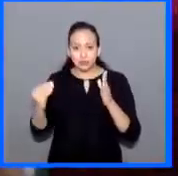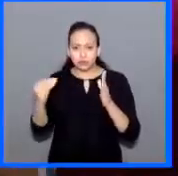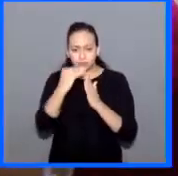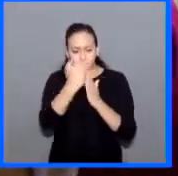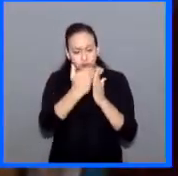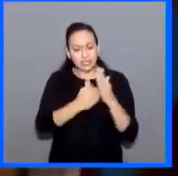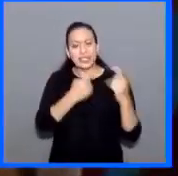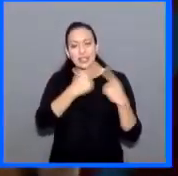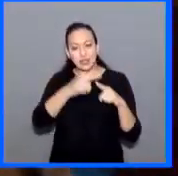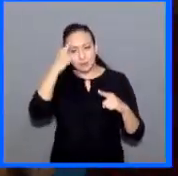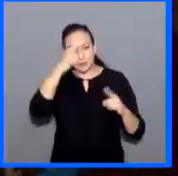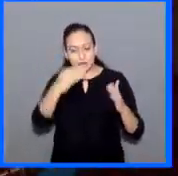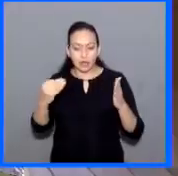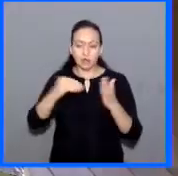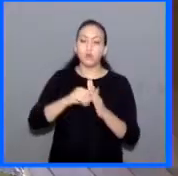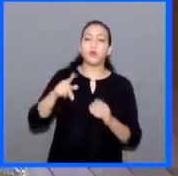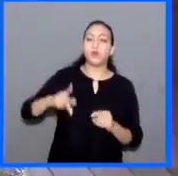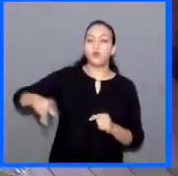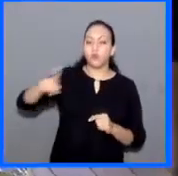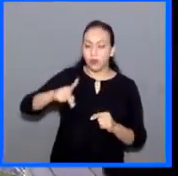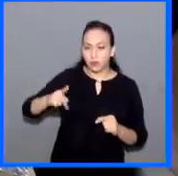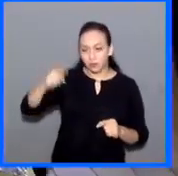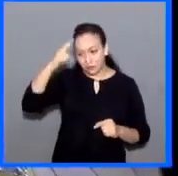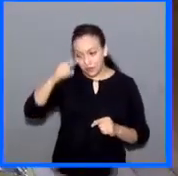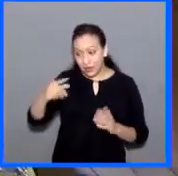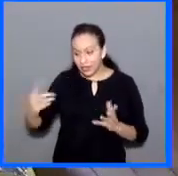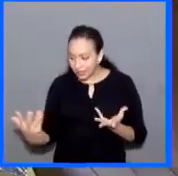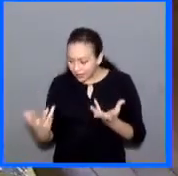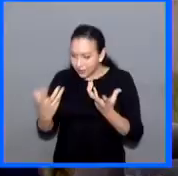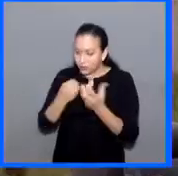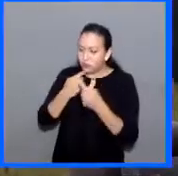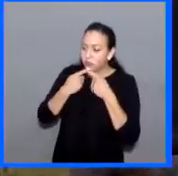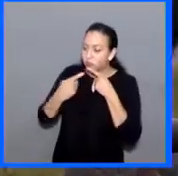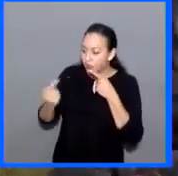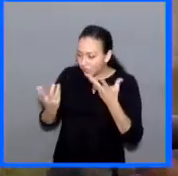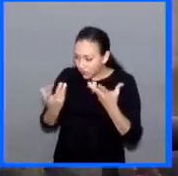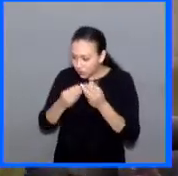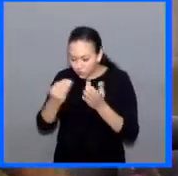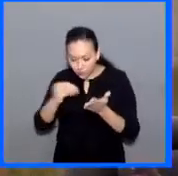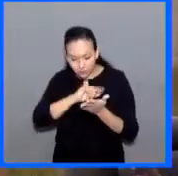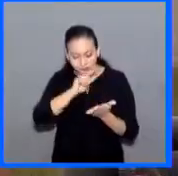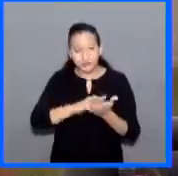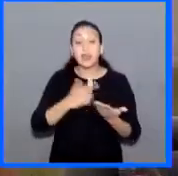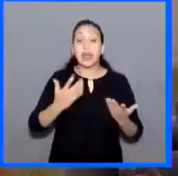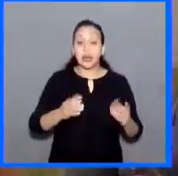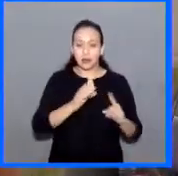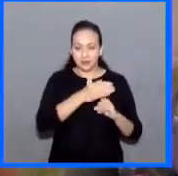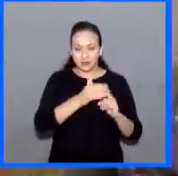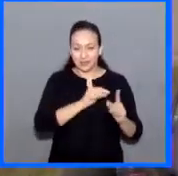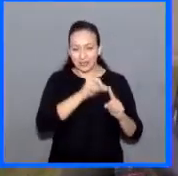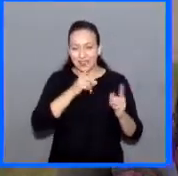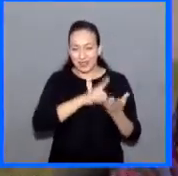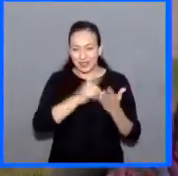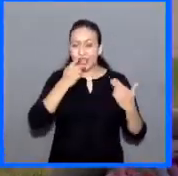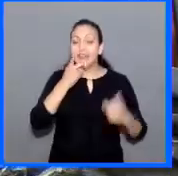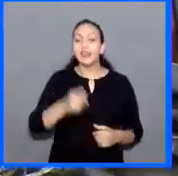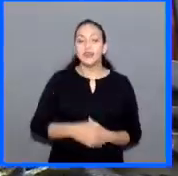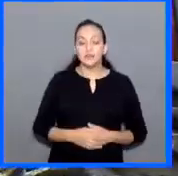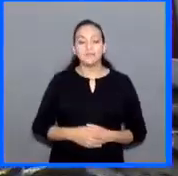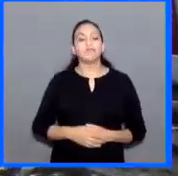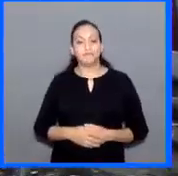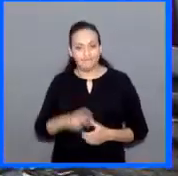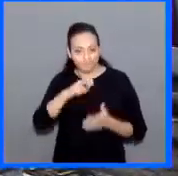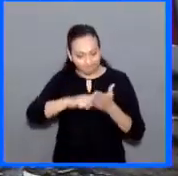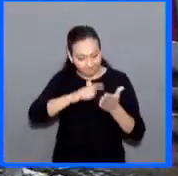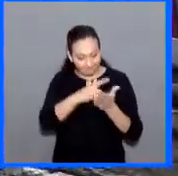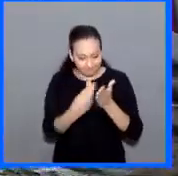los pueblos en su elaboración. Por su parte, la CIDH subrayó la importancia de que la implementación de la reforma atienda